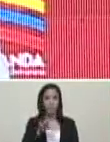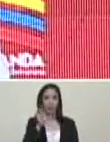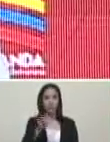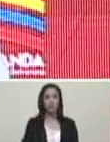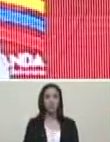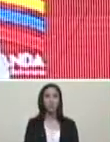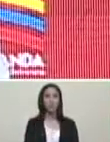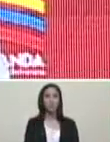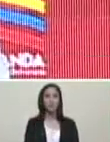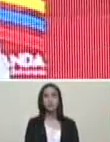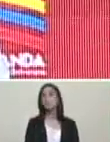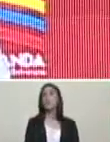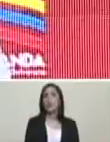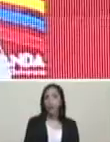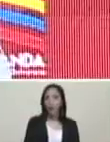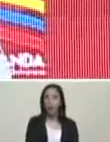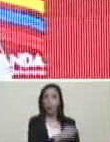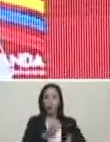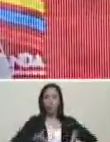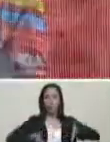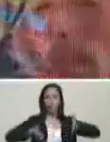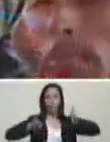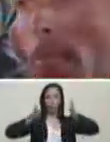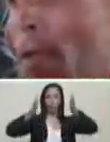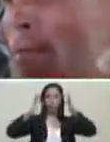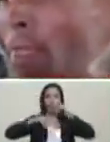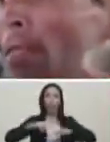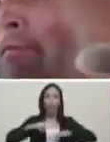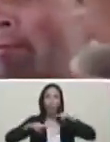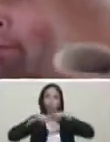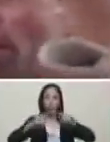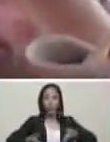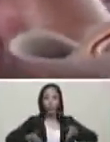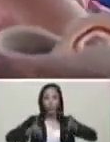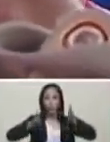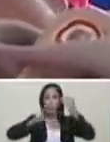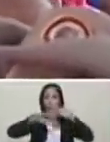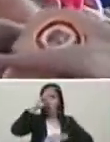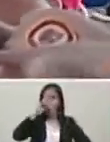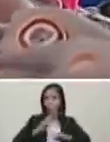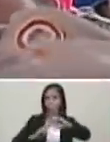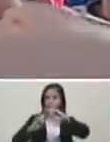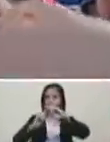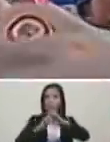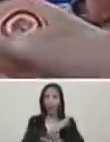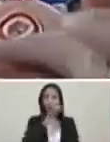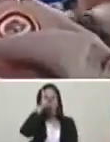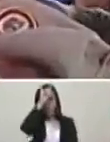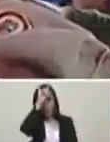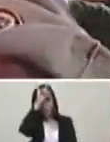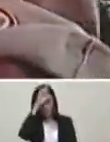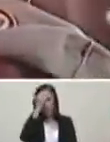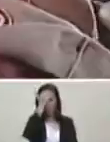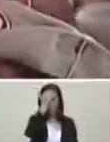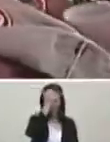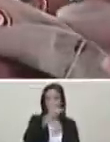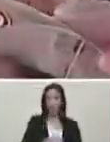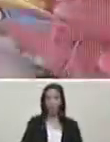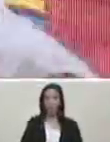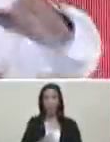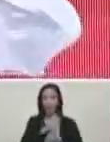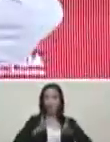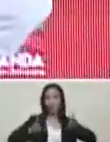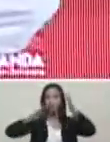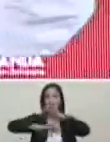Construir un inmenso monumento en homenaje a los diablos de Ayare en la loma